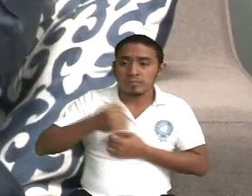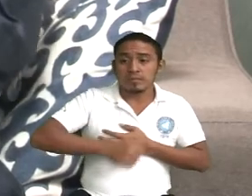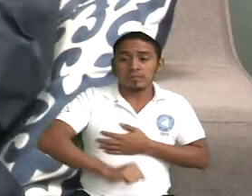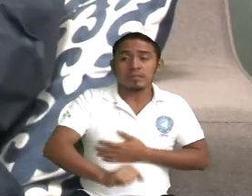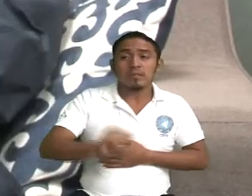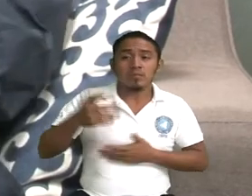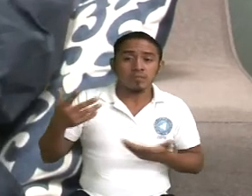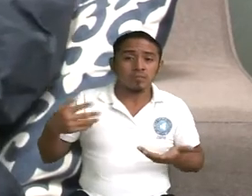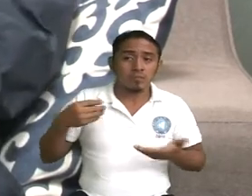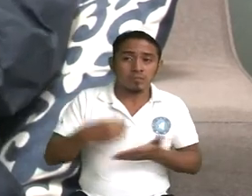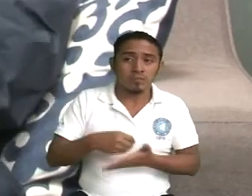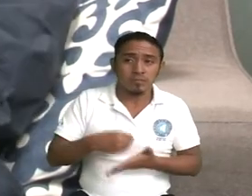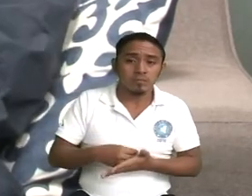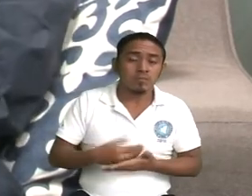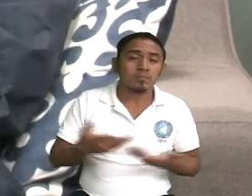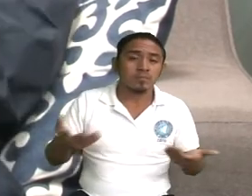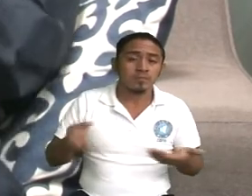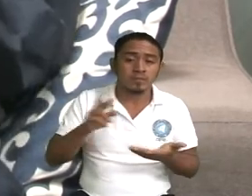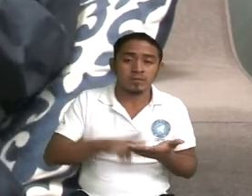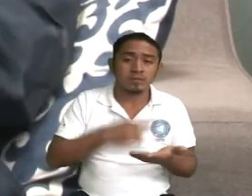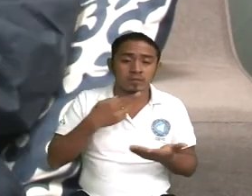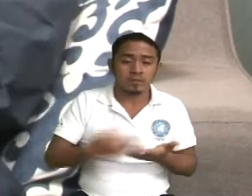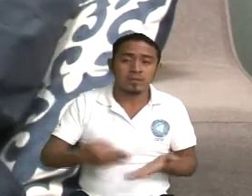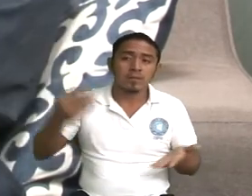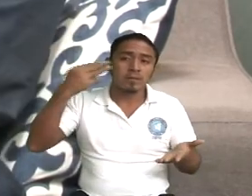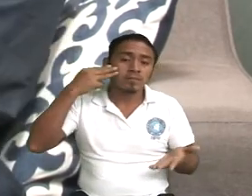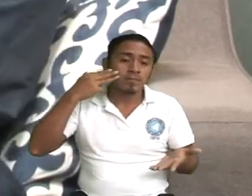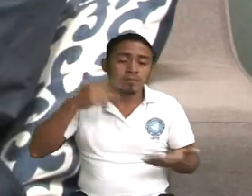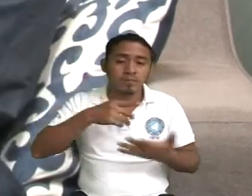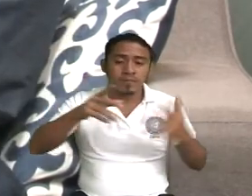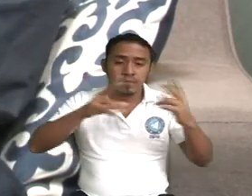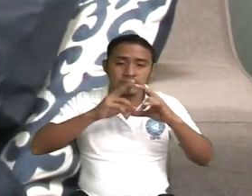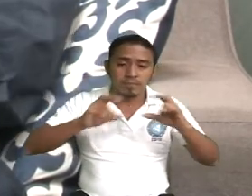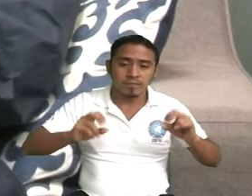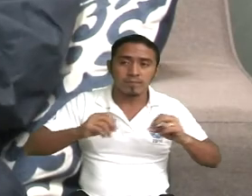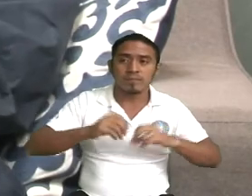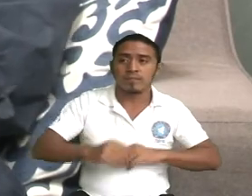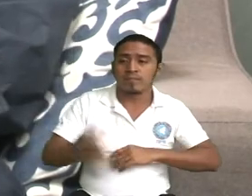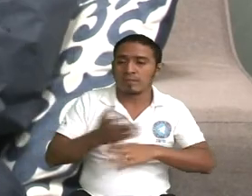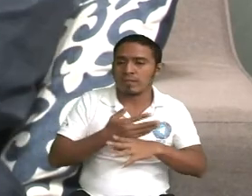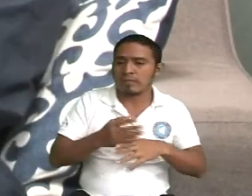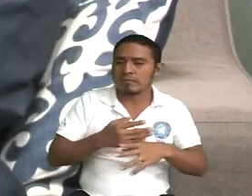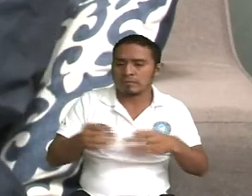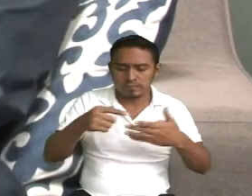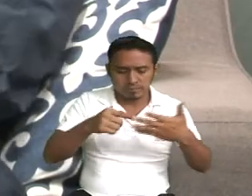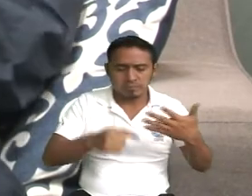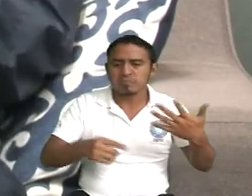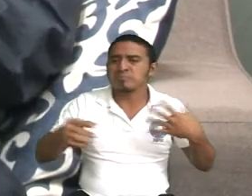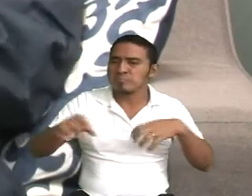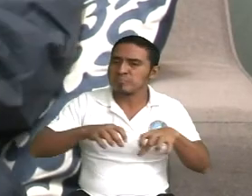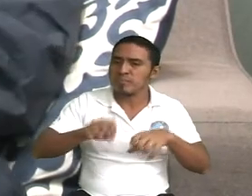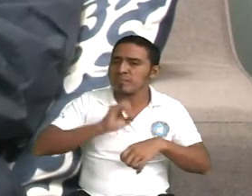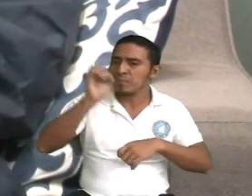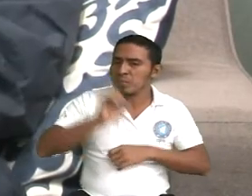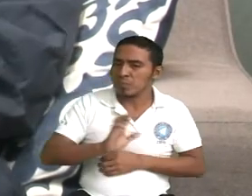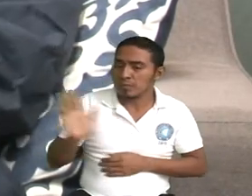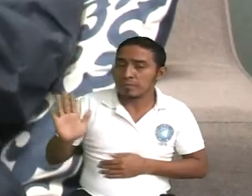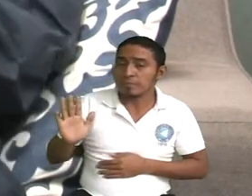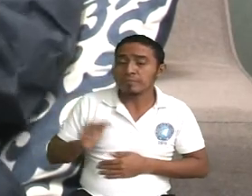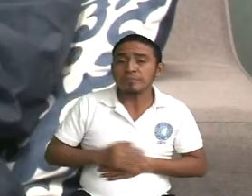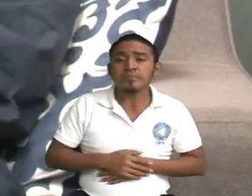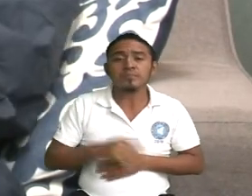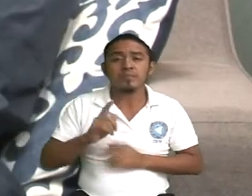de adquirir, ¿verdad?, de adquirir regalos para las madres nicaragüenses con estas promociones. Y eso es lo importante